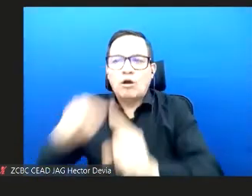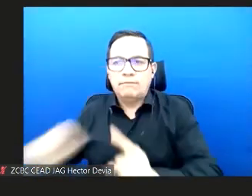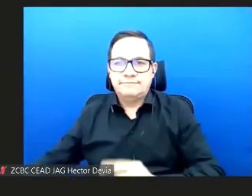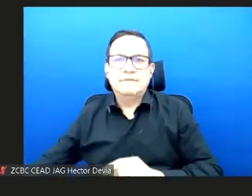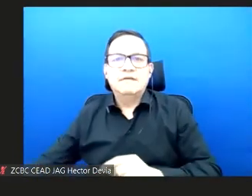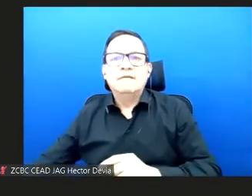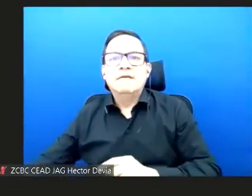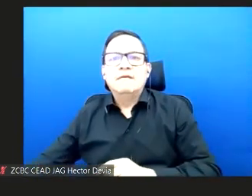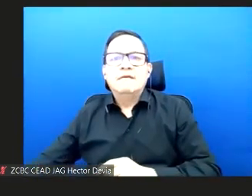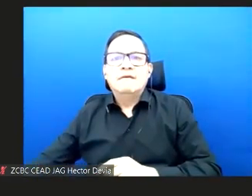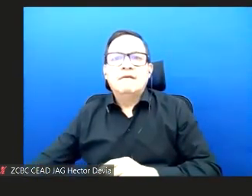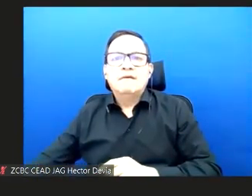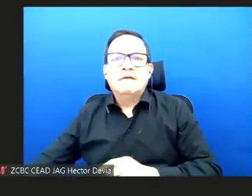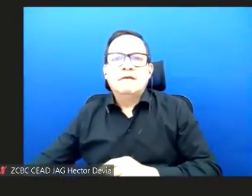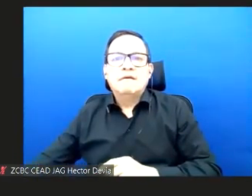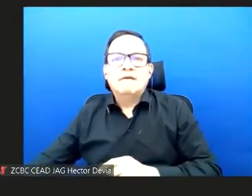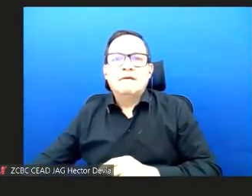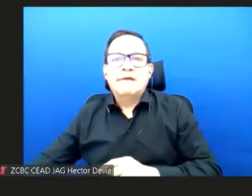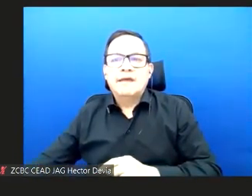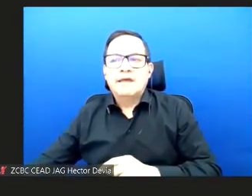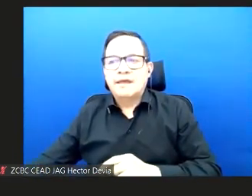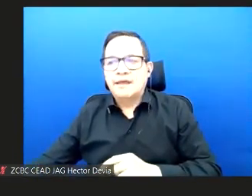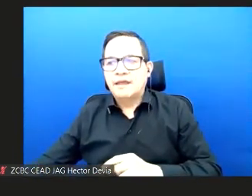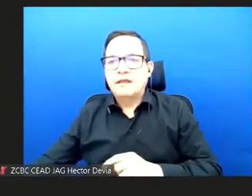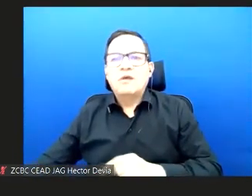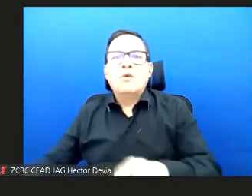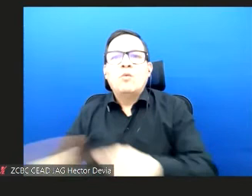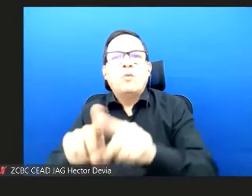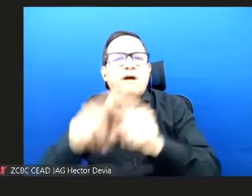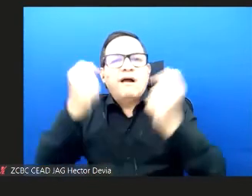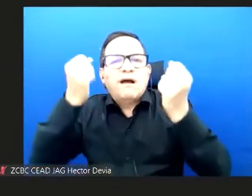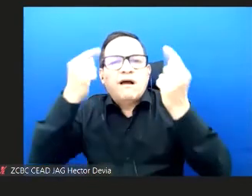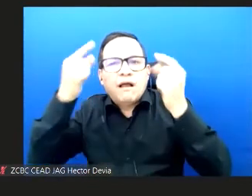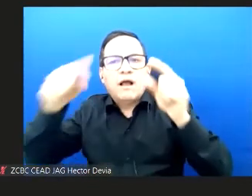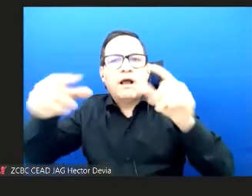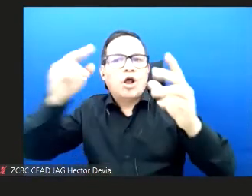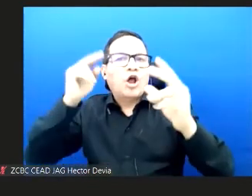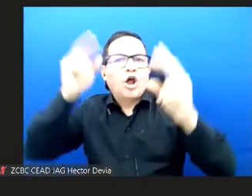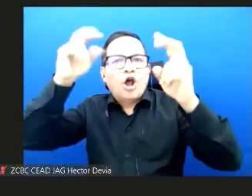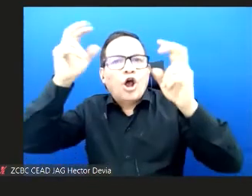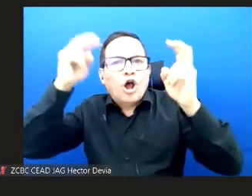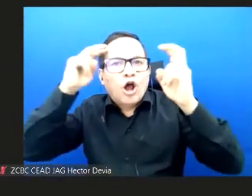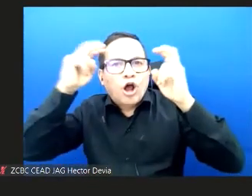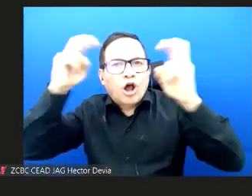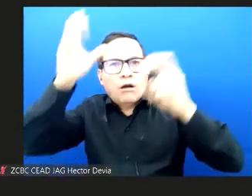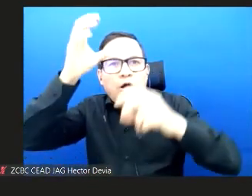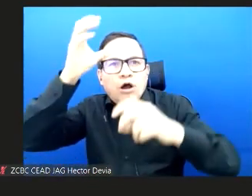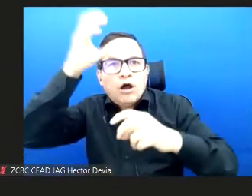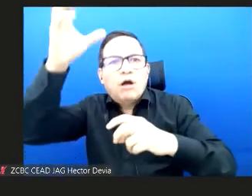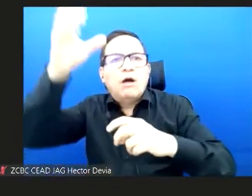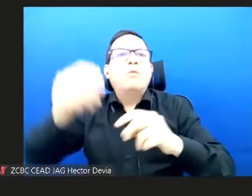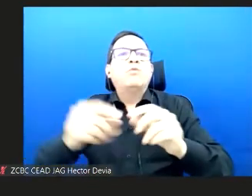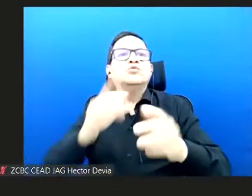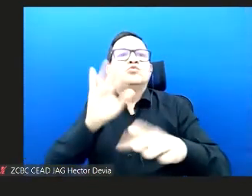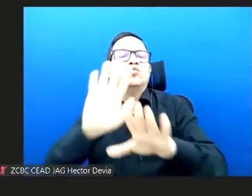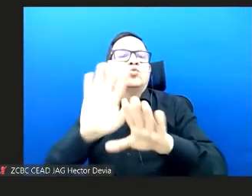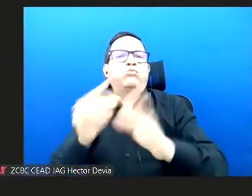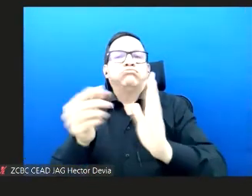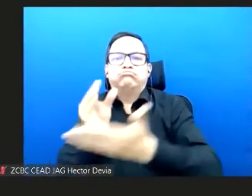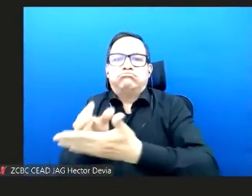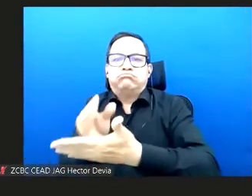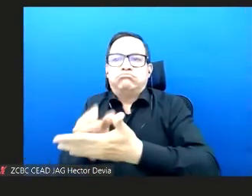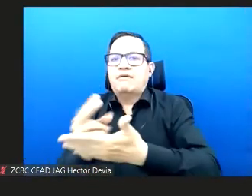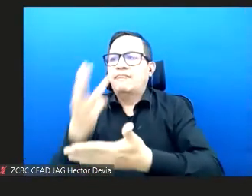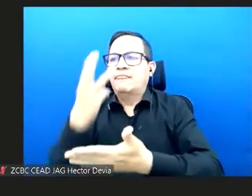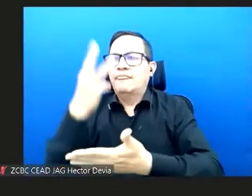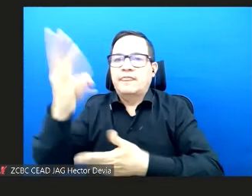de esta presentación, que básicamente es comprender los diferentes conceptos vistos en la unidad 3, empleados en el desarrollo de los ejercicios propuestos